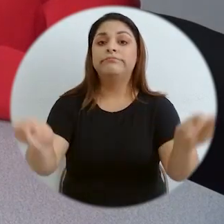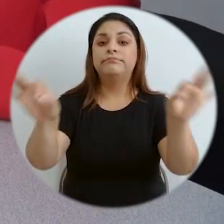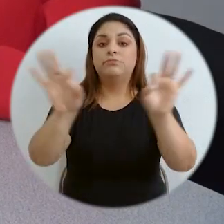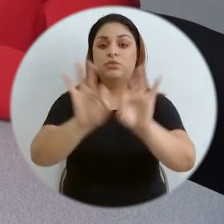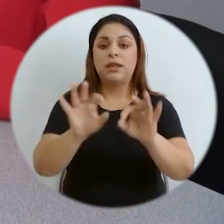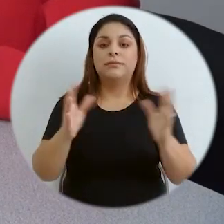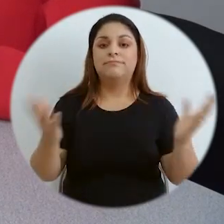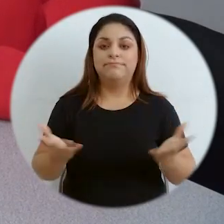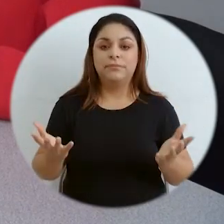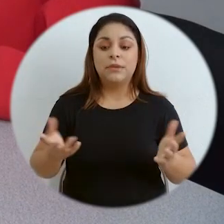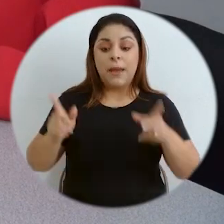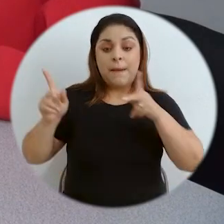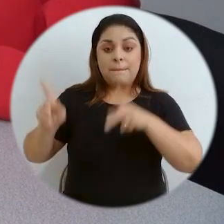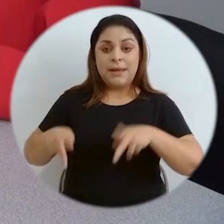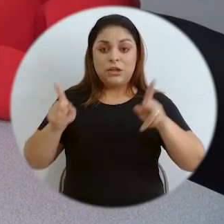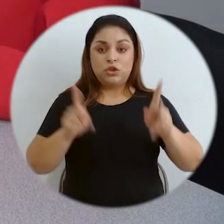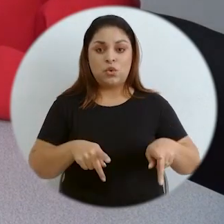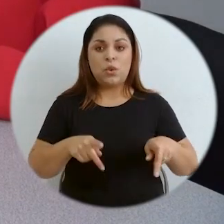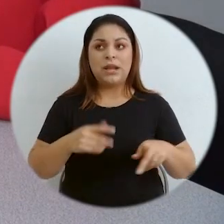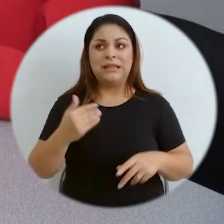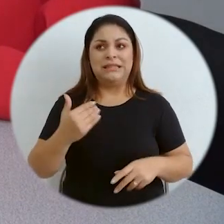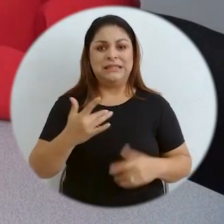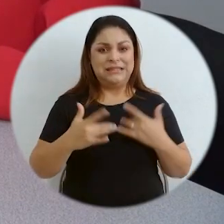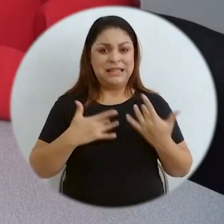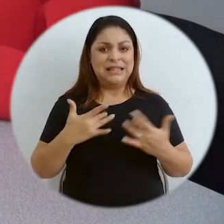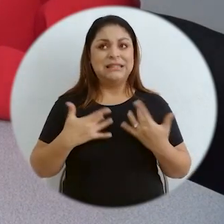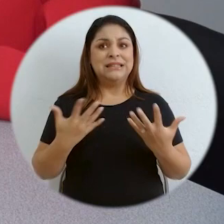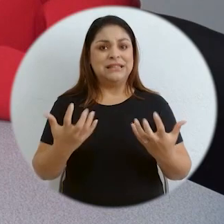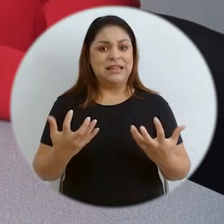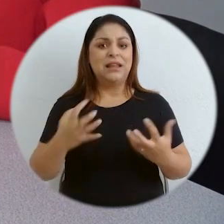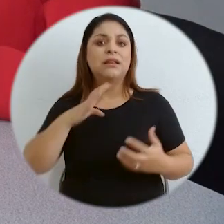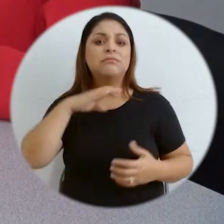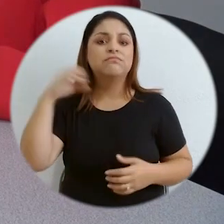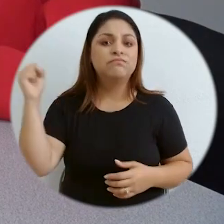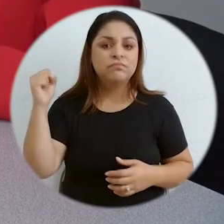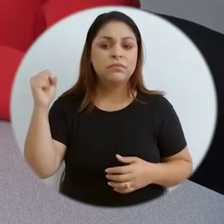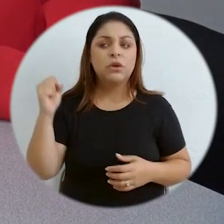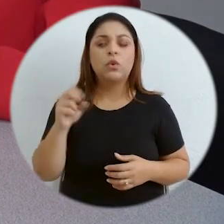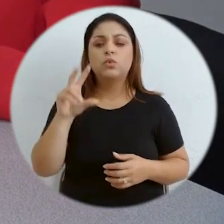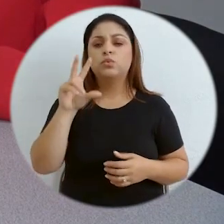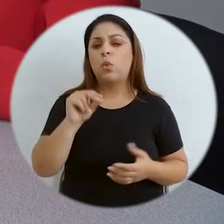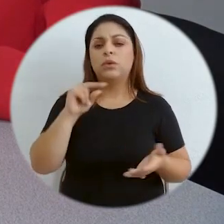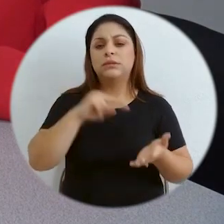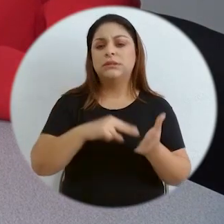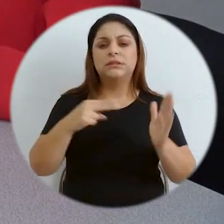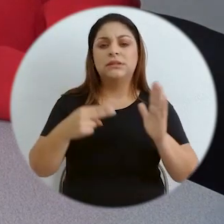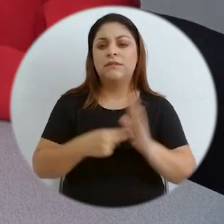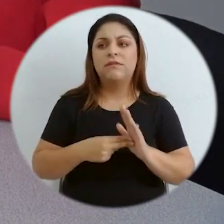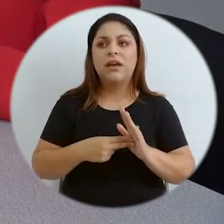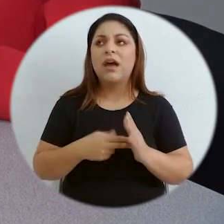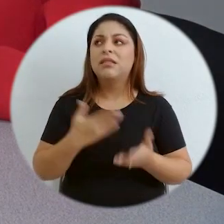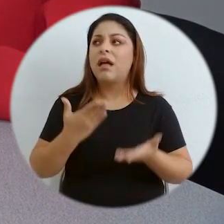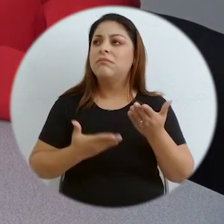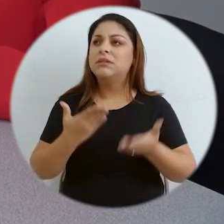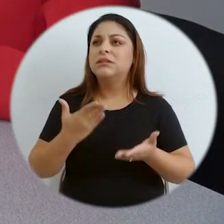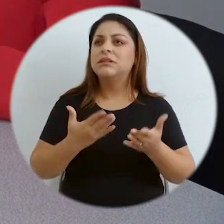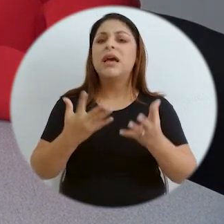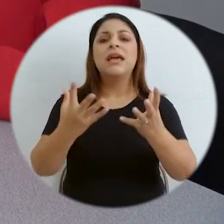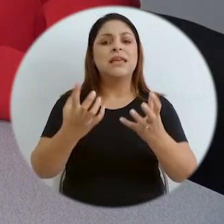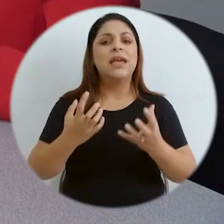y es que la persona que por lo general tiene ideación suicida, no es que quiere dejar de